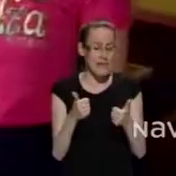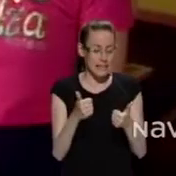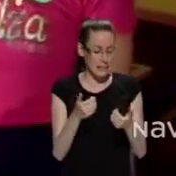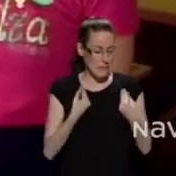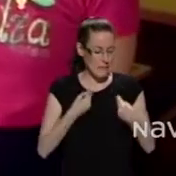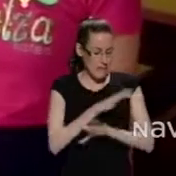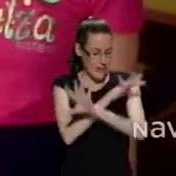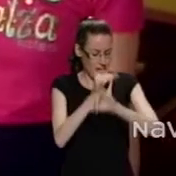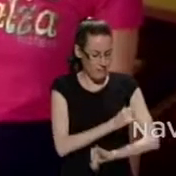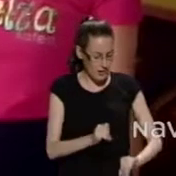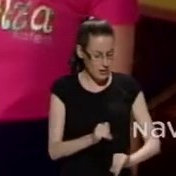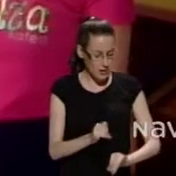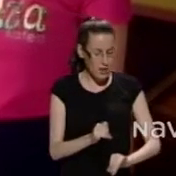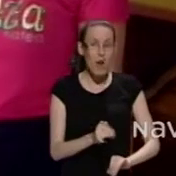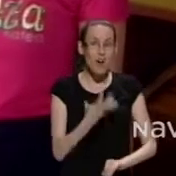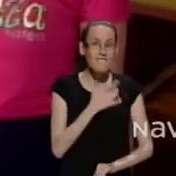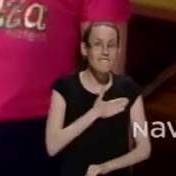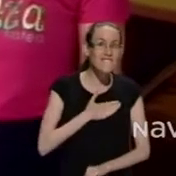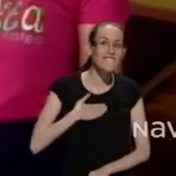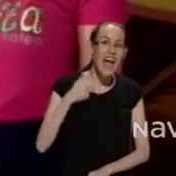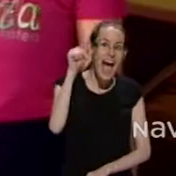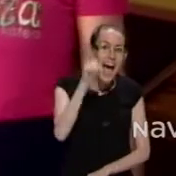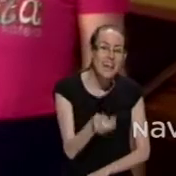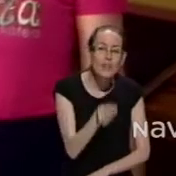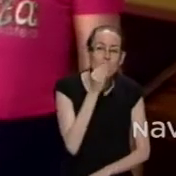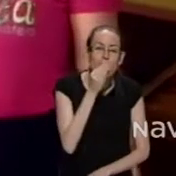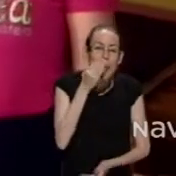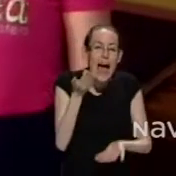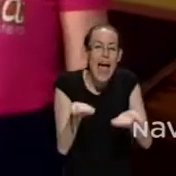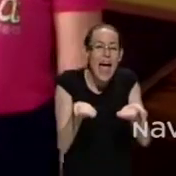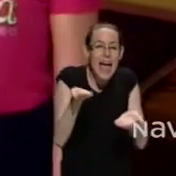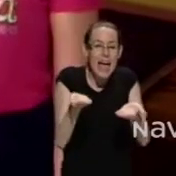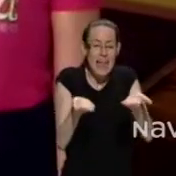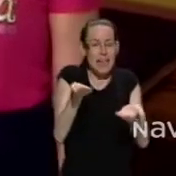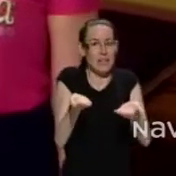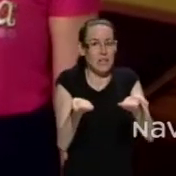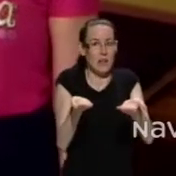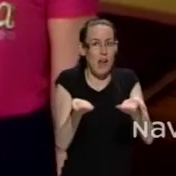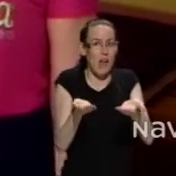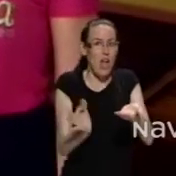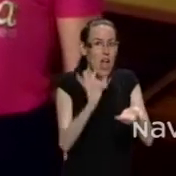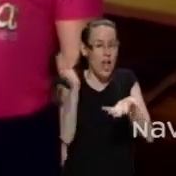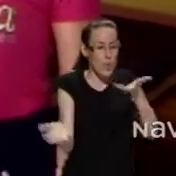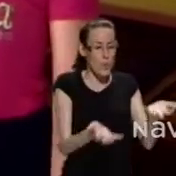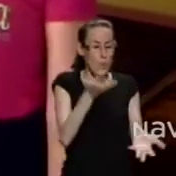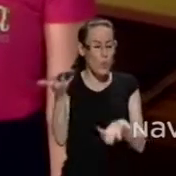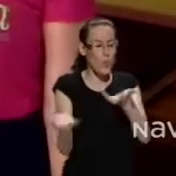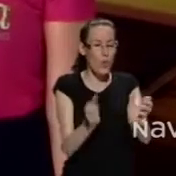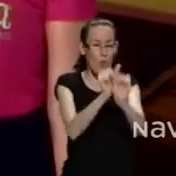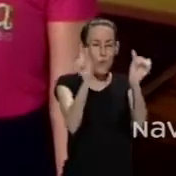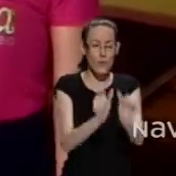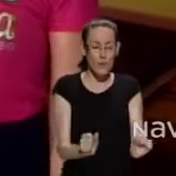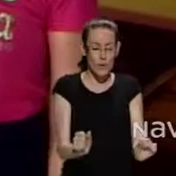equilibrada que va a tener todos los nutrientes que necesitamos y también elaborada de una manera que todo el mundo va a